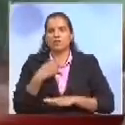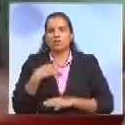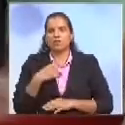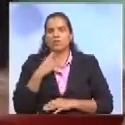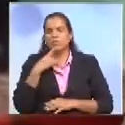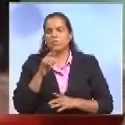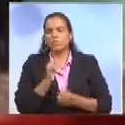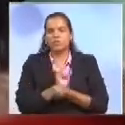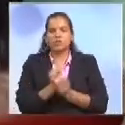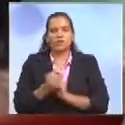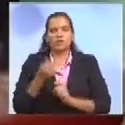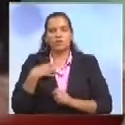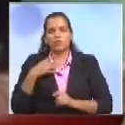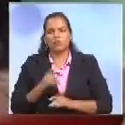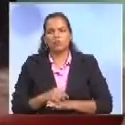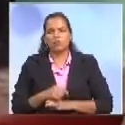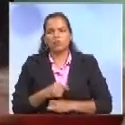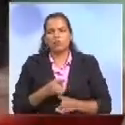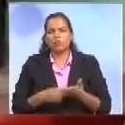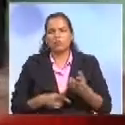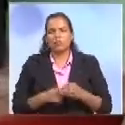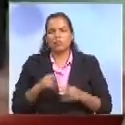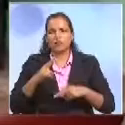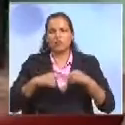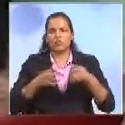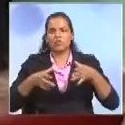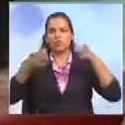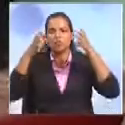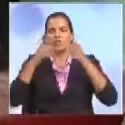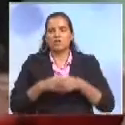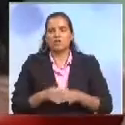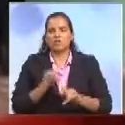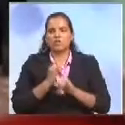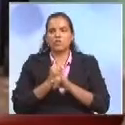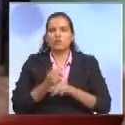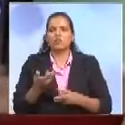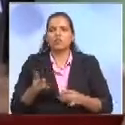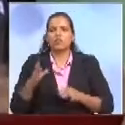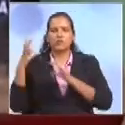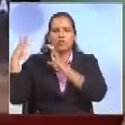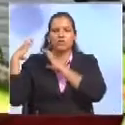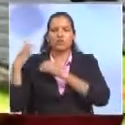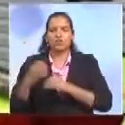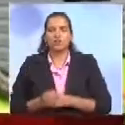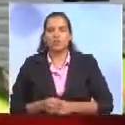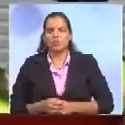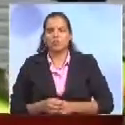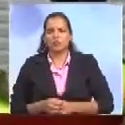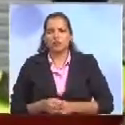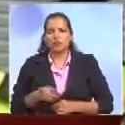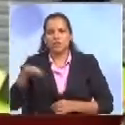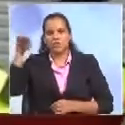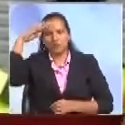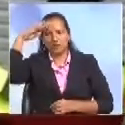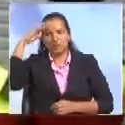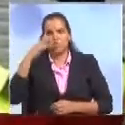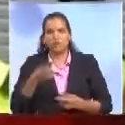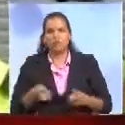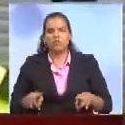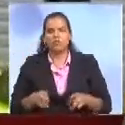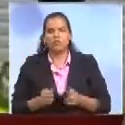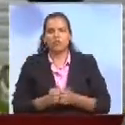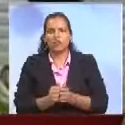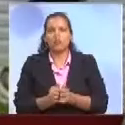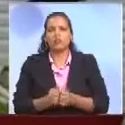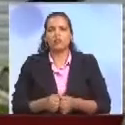evitar algún desmán que perjudique a la institución e integridad física de las partes. Aquí la Policía Nacional, con un